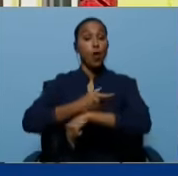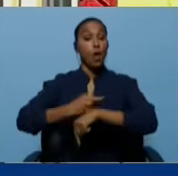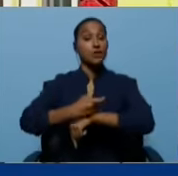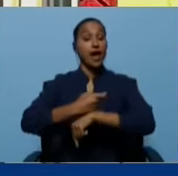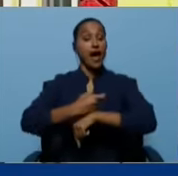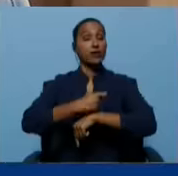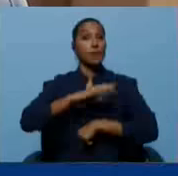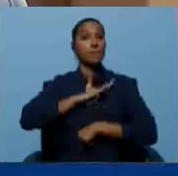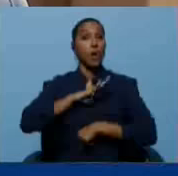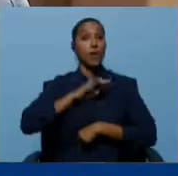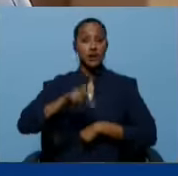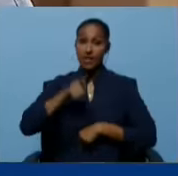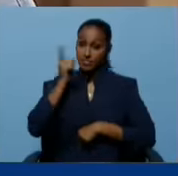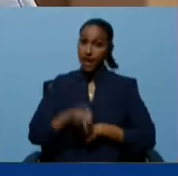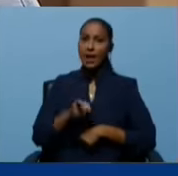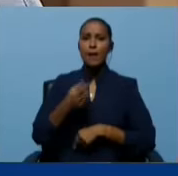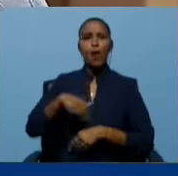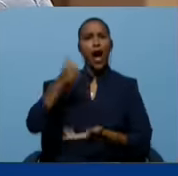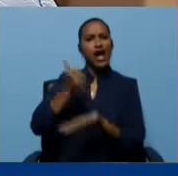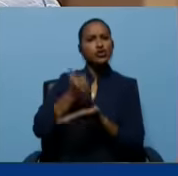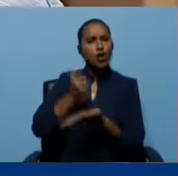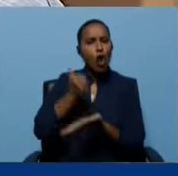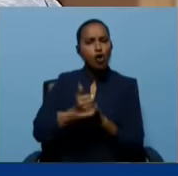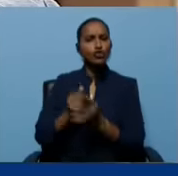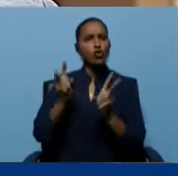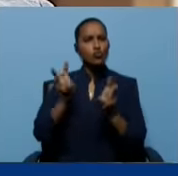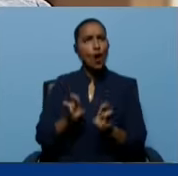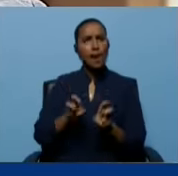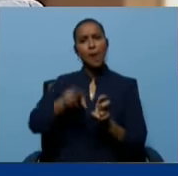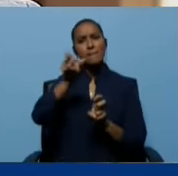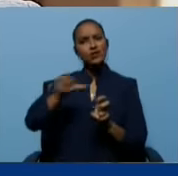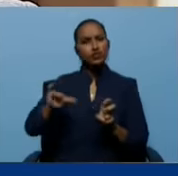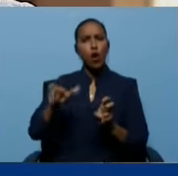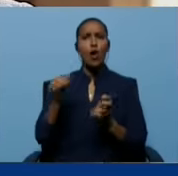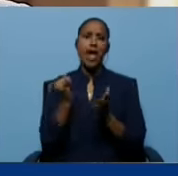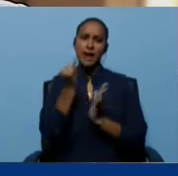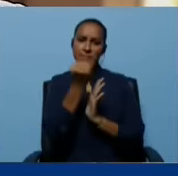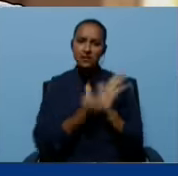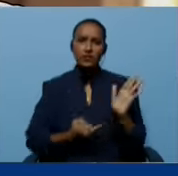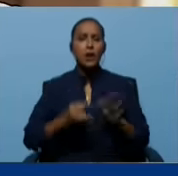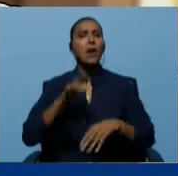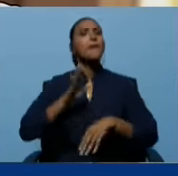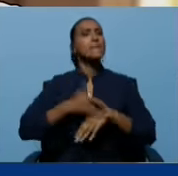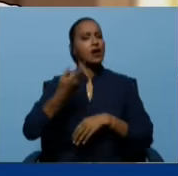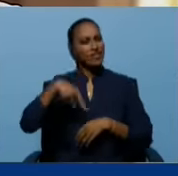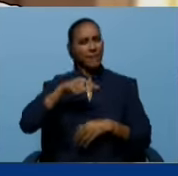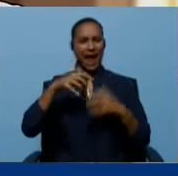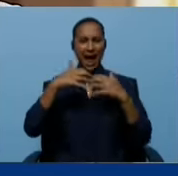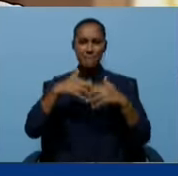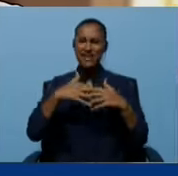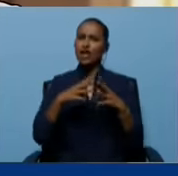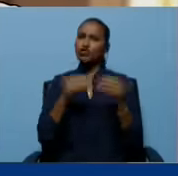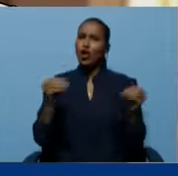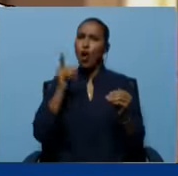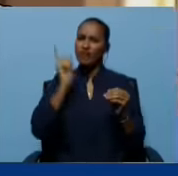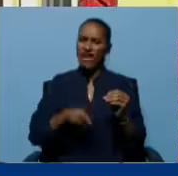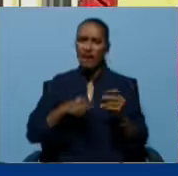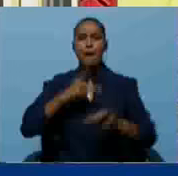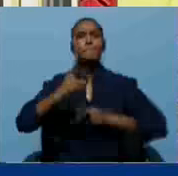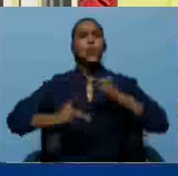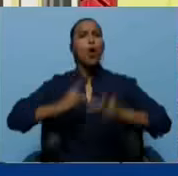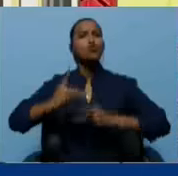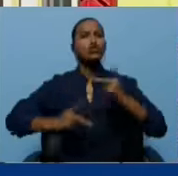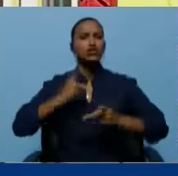Vamos a hacer asociaciones, buscar inversiones, pero aquí no puede haber una industria sin producir. Y